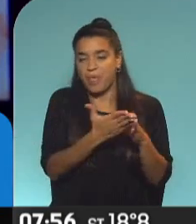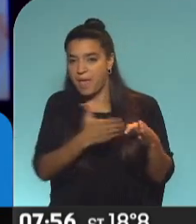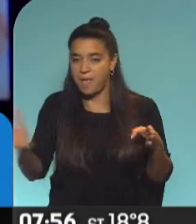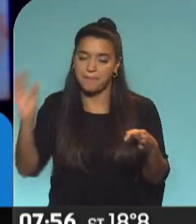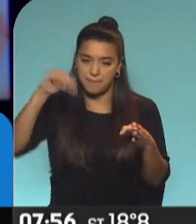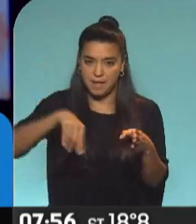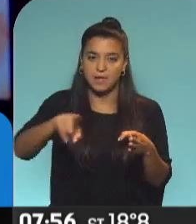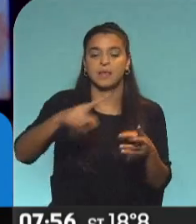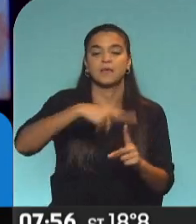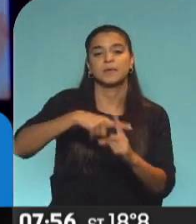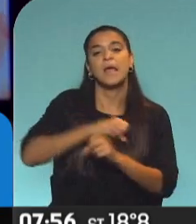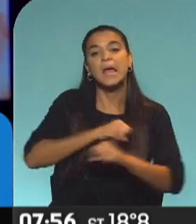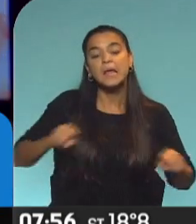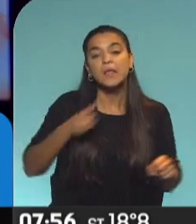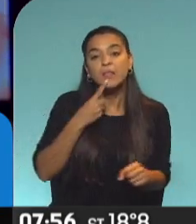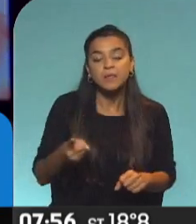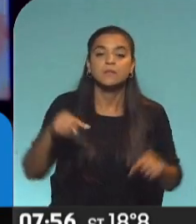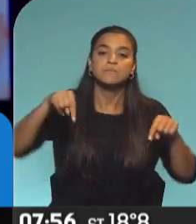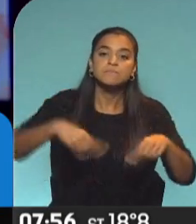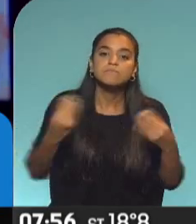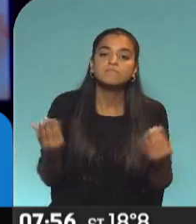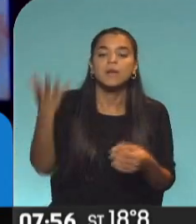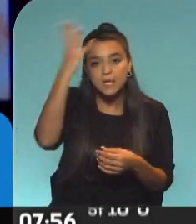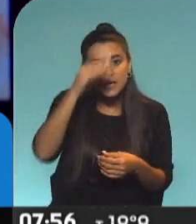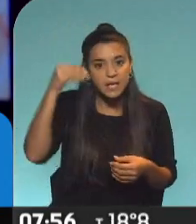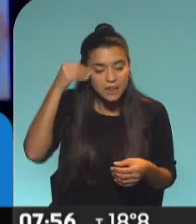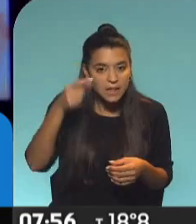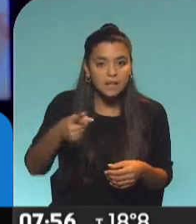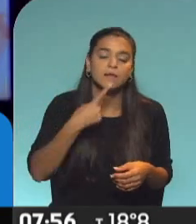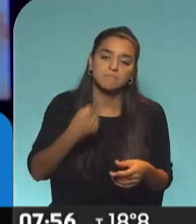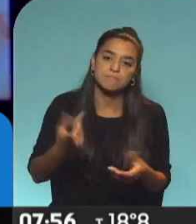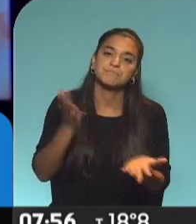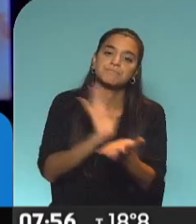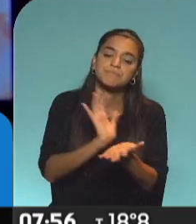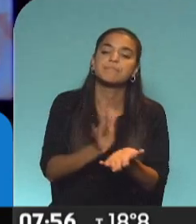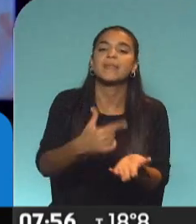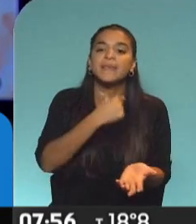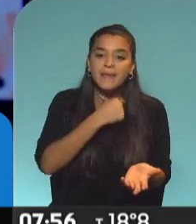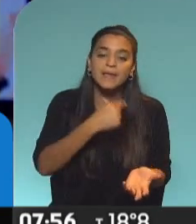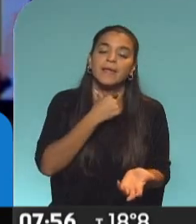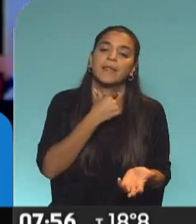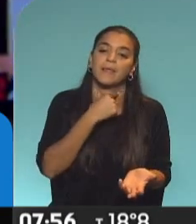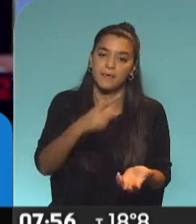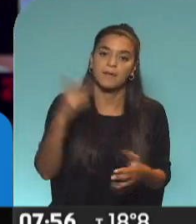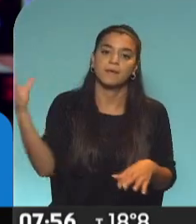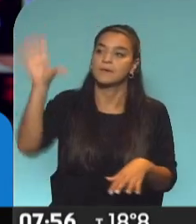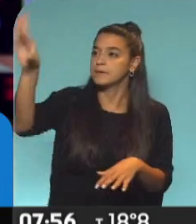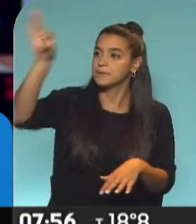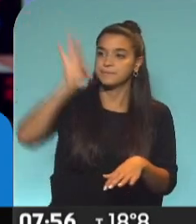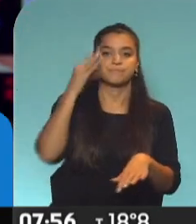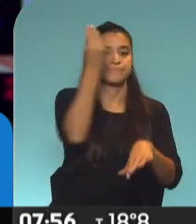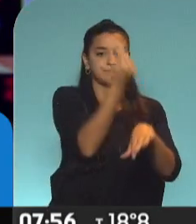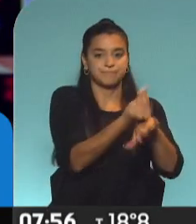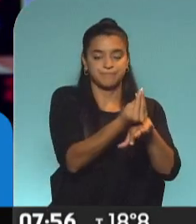insistir en esto de que cristina fernández de kirchner insiste o quiere o pretende poner en ese